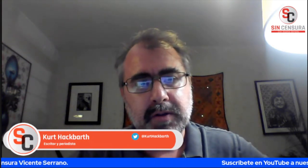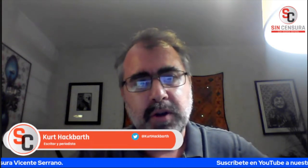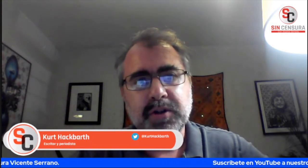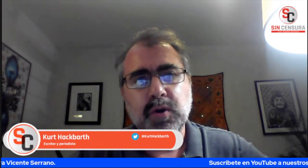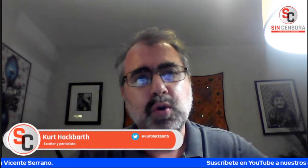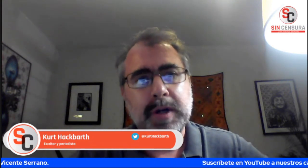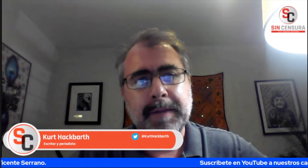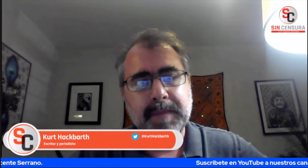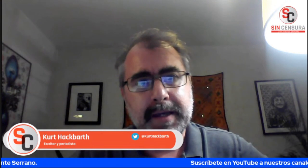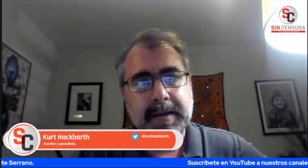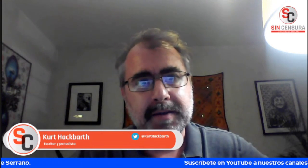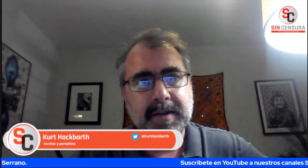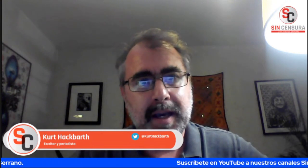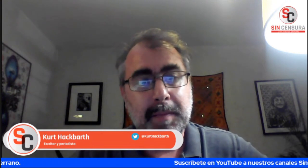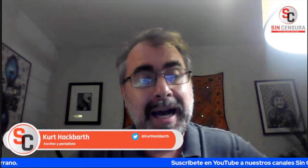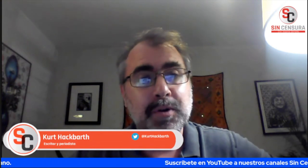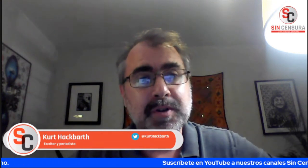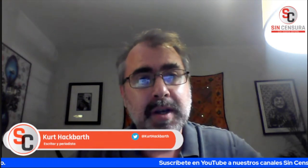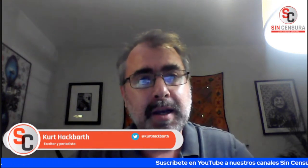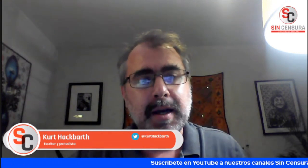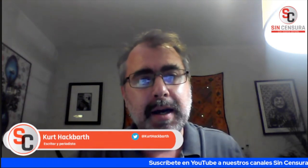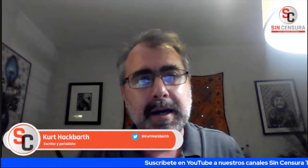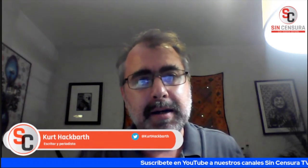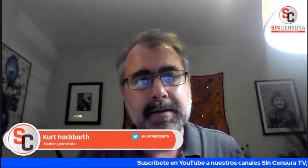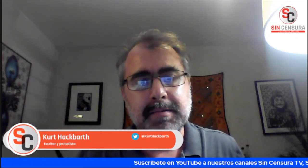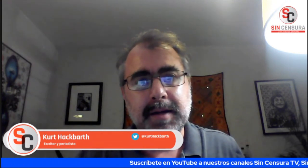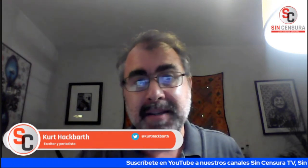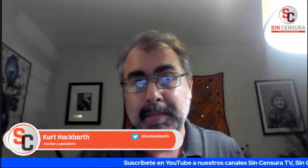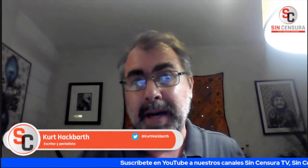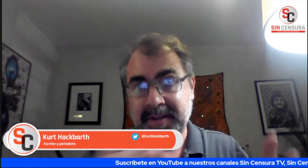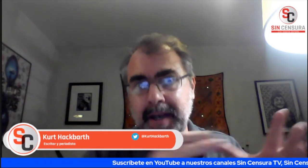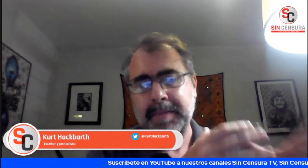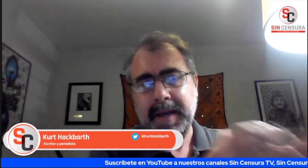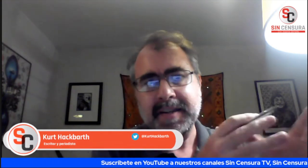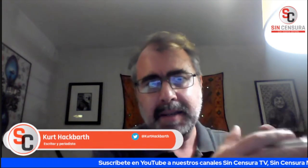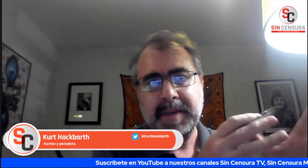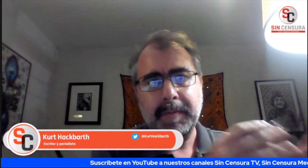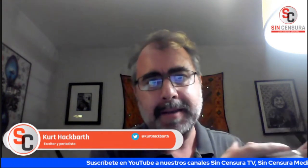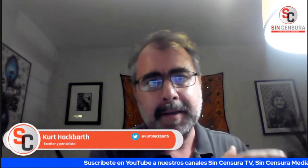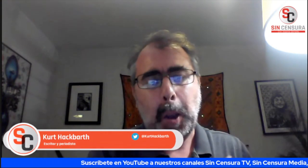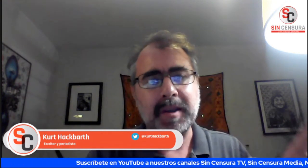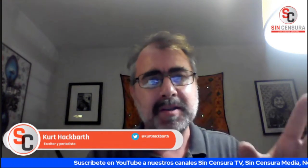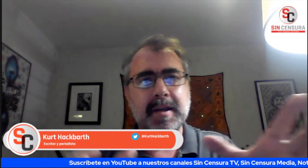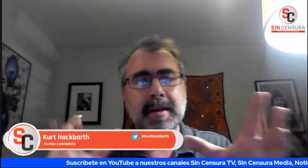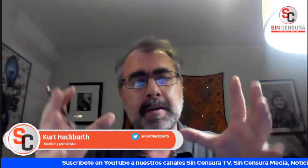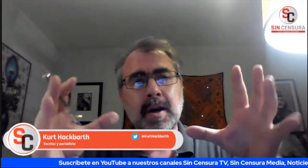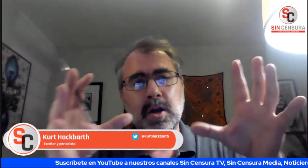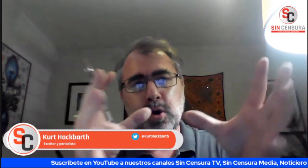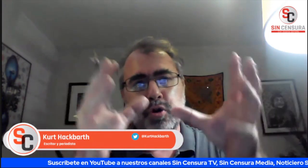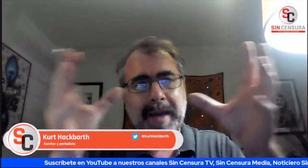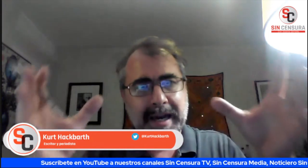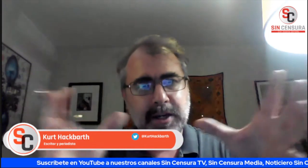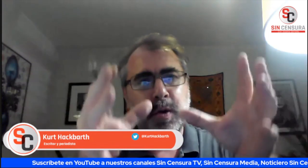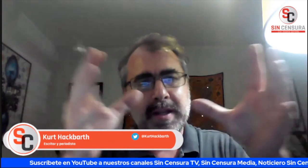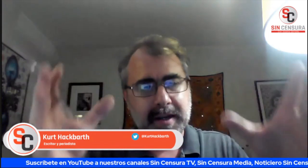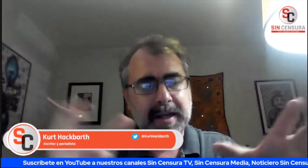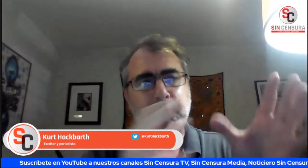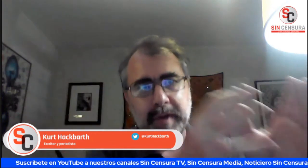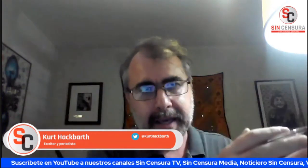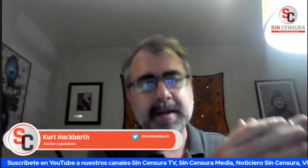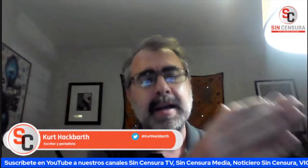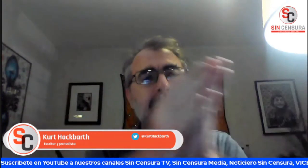toda una estructura ahí. Hablamos la semana pasada en esta misma mesa de este contubernio